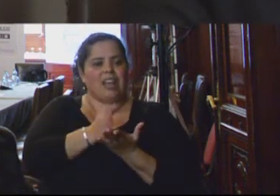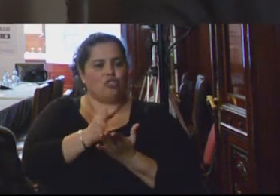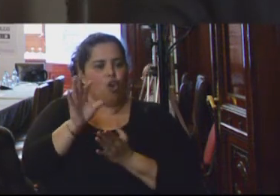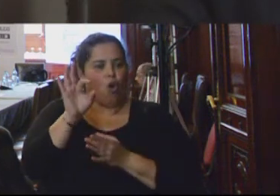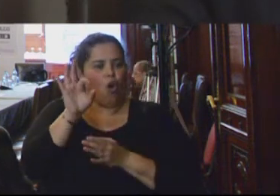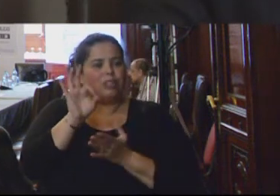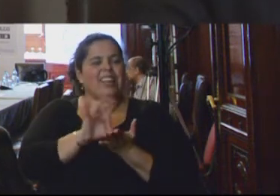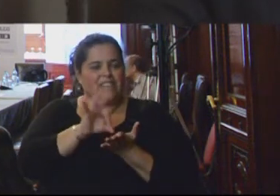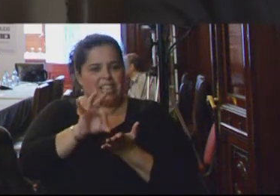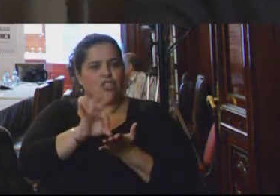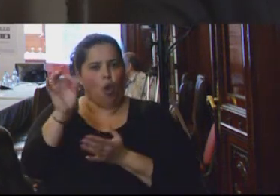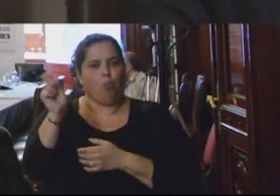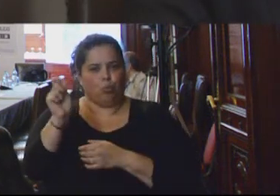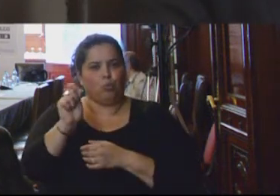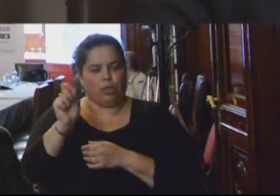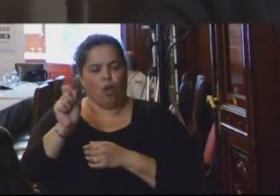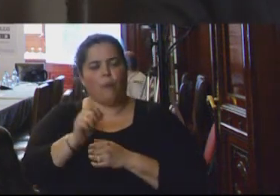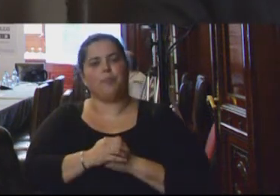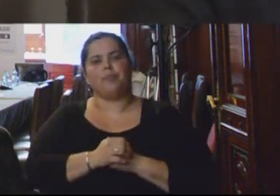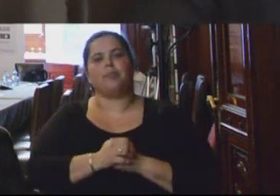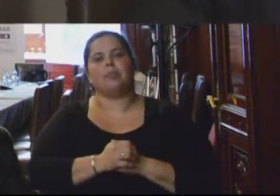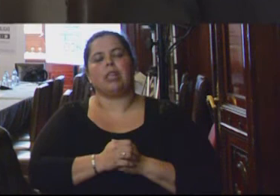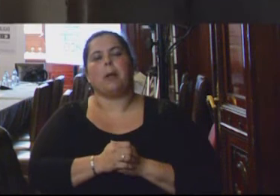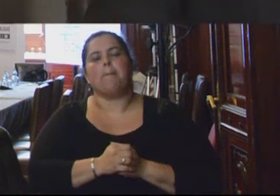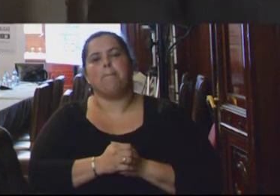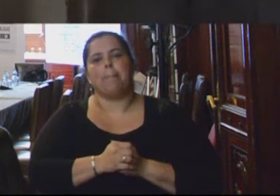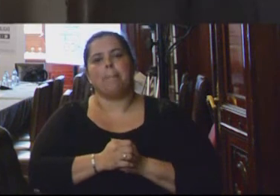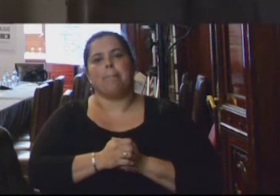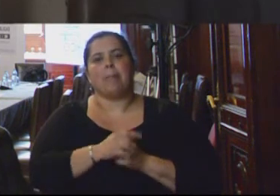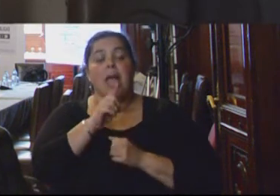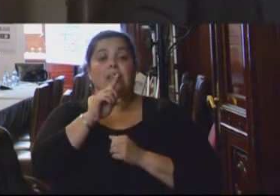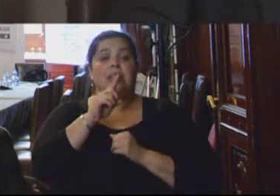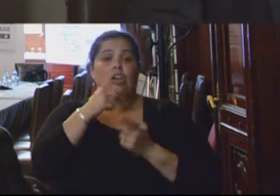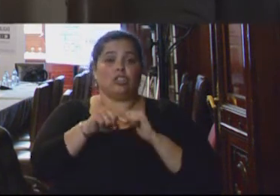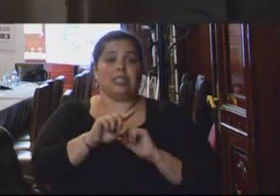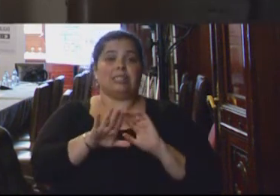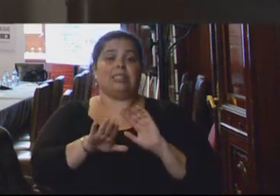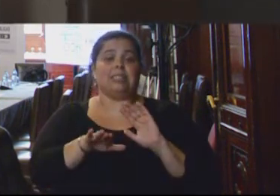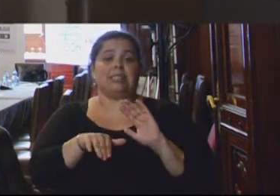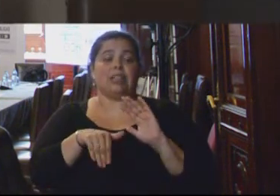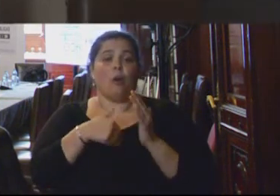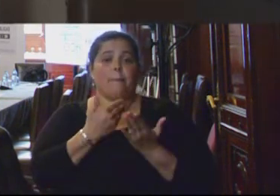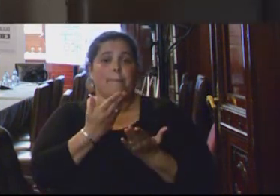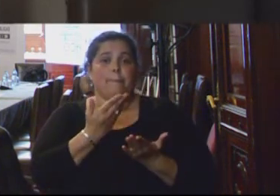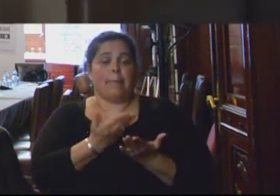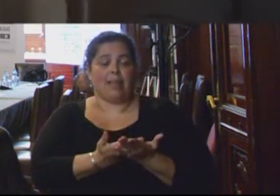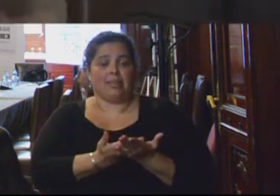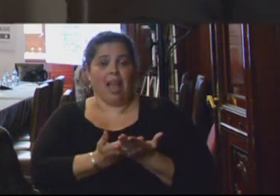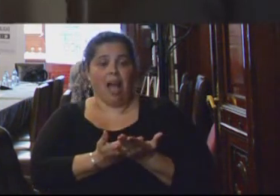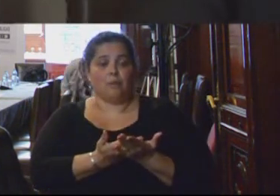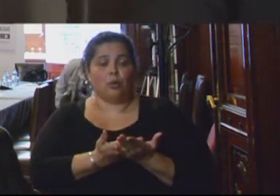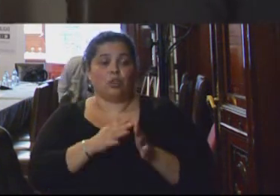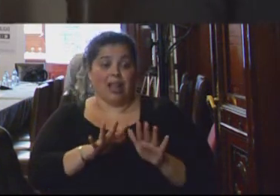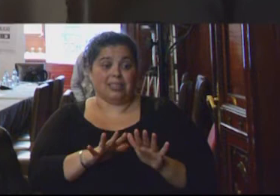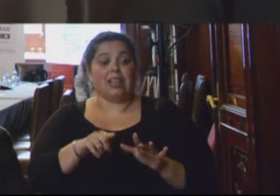enmiendas constitucionales del 2015. Planteado así, César va a